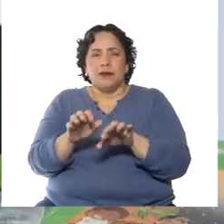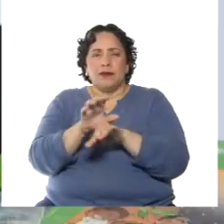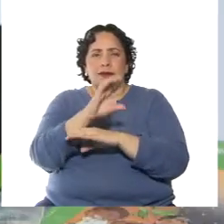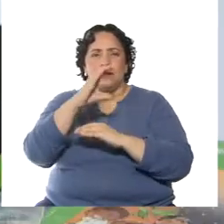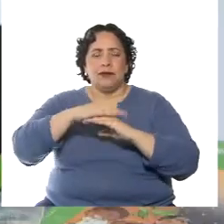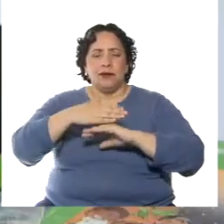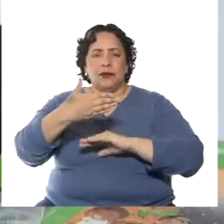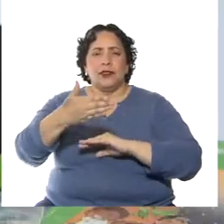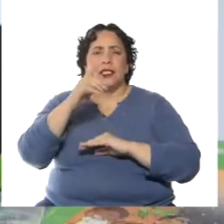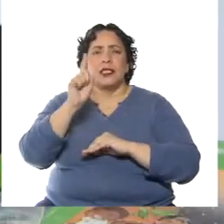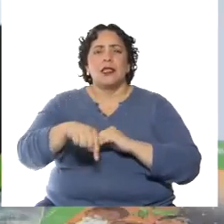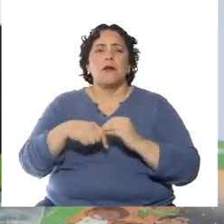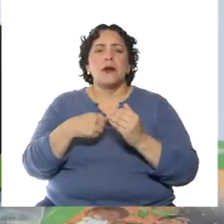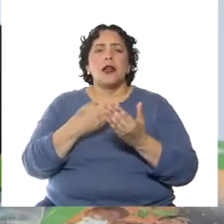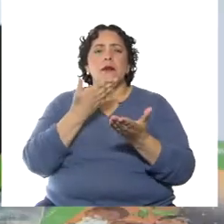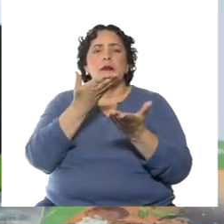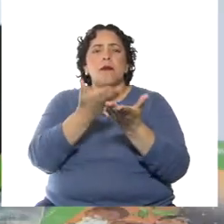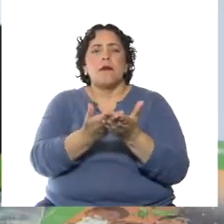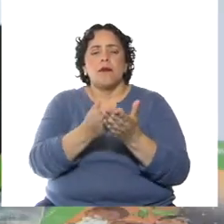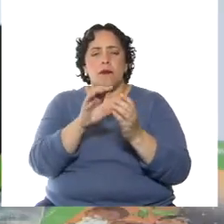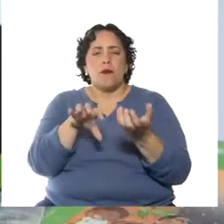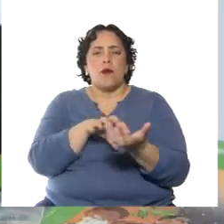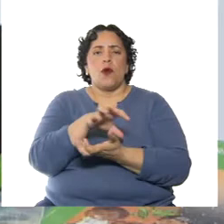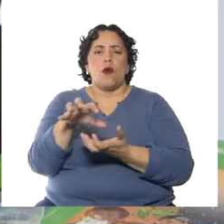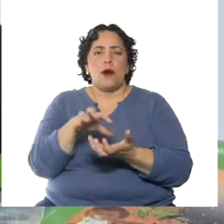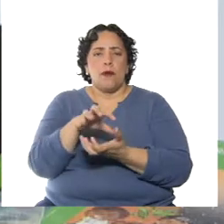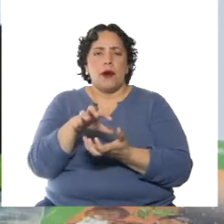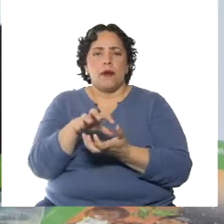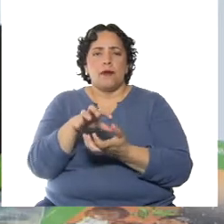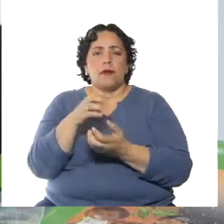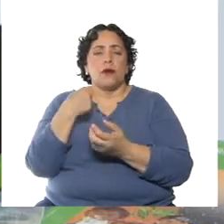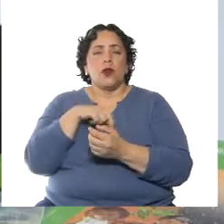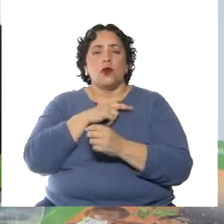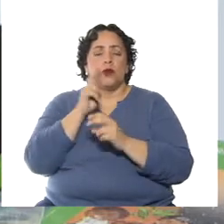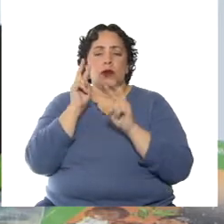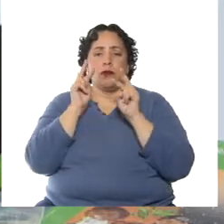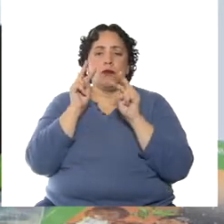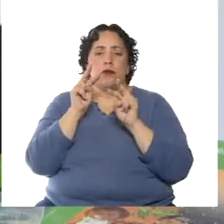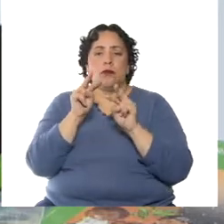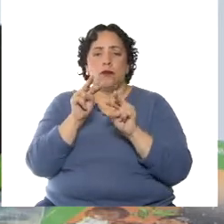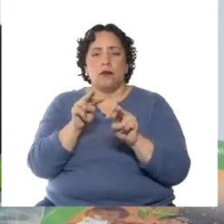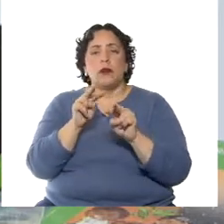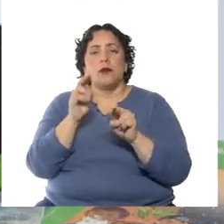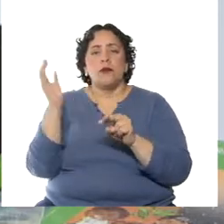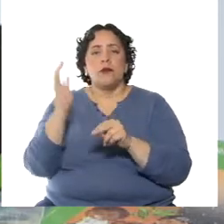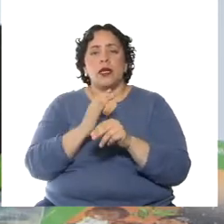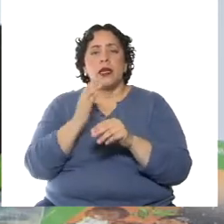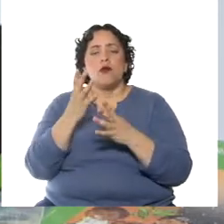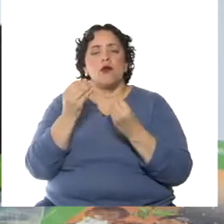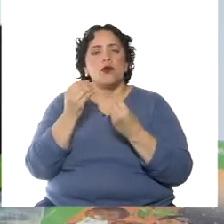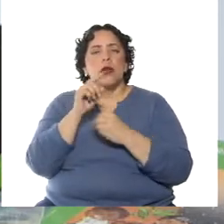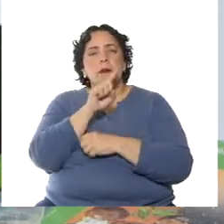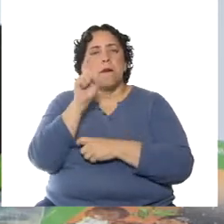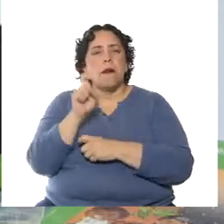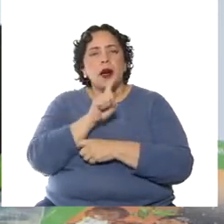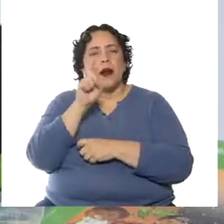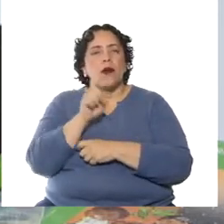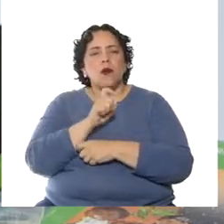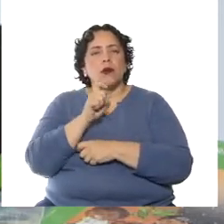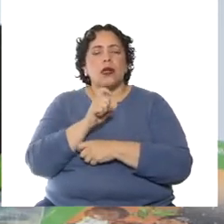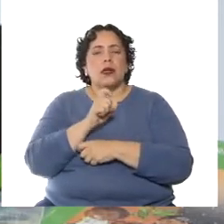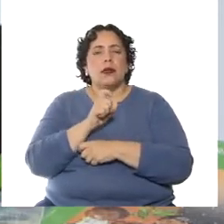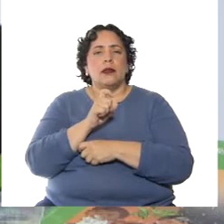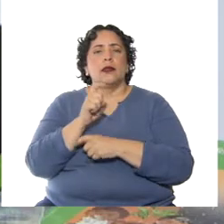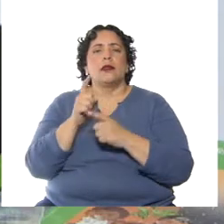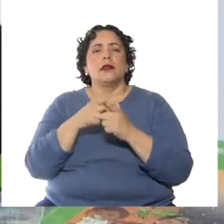que se conoce como el planteamiento del problema. A través de esta observación a nosotros se nos vienen muchas incógnitas, muchas